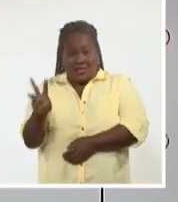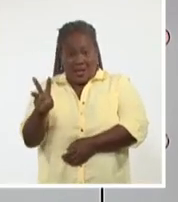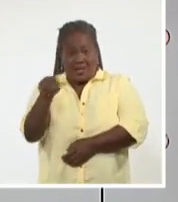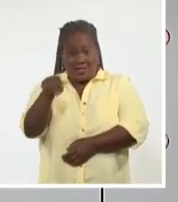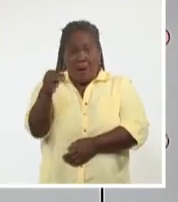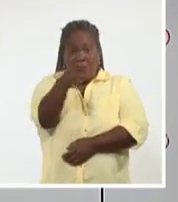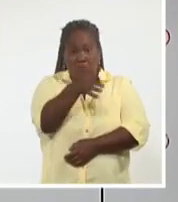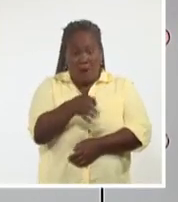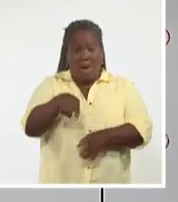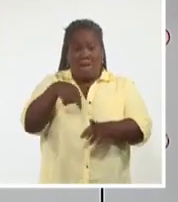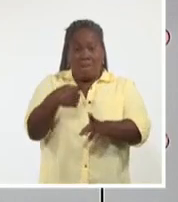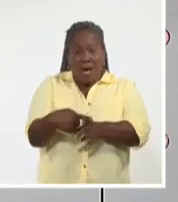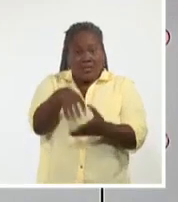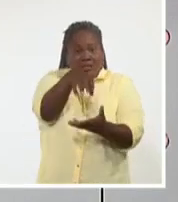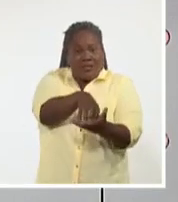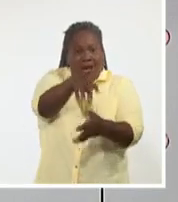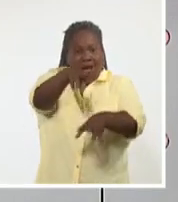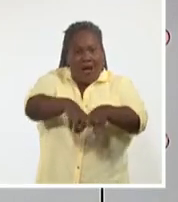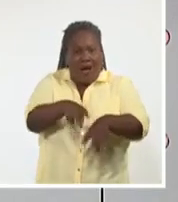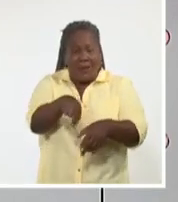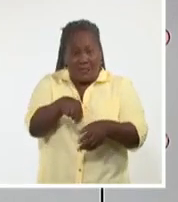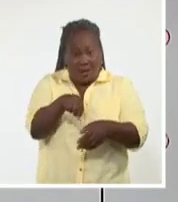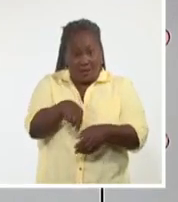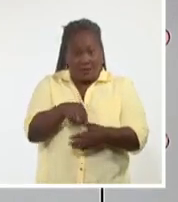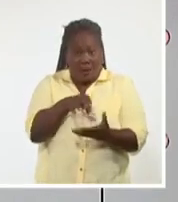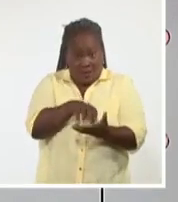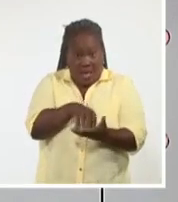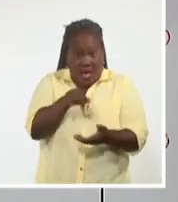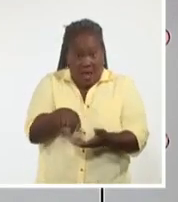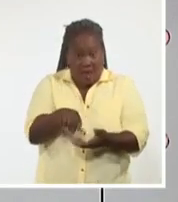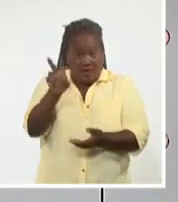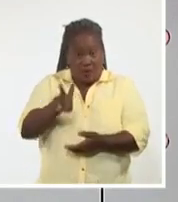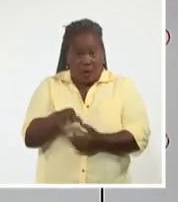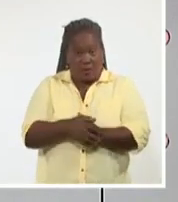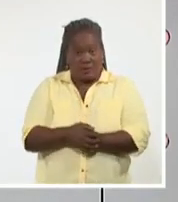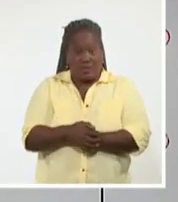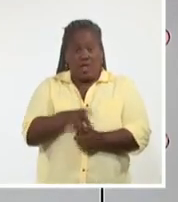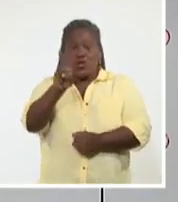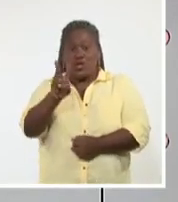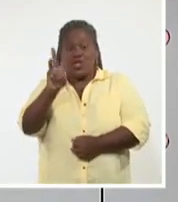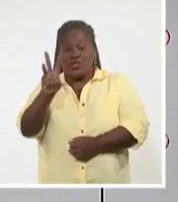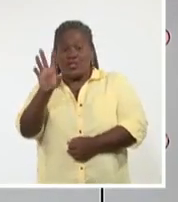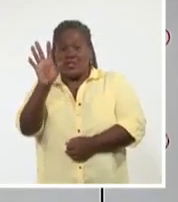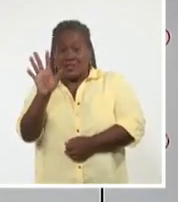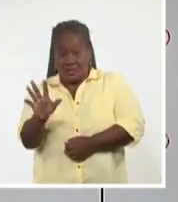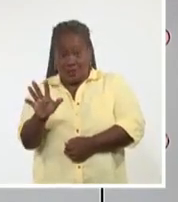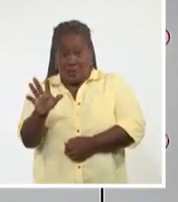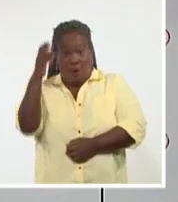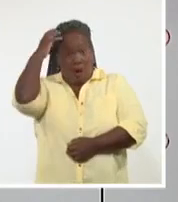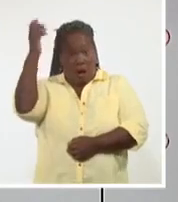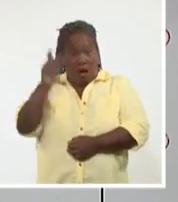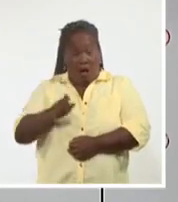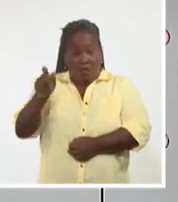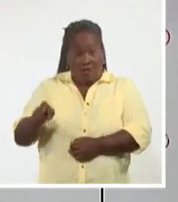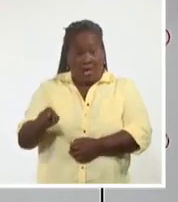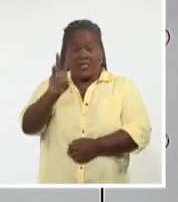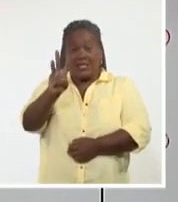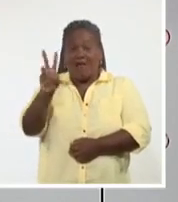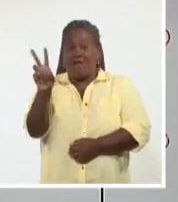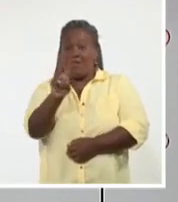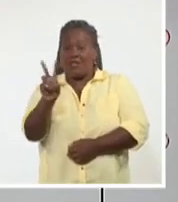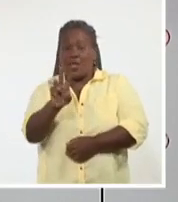el distrito capital podemos adelantar que de las 335 alcaldías en disputa 322 ya